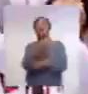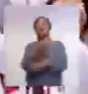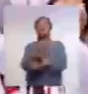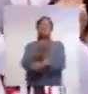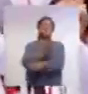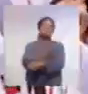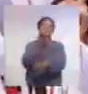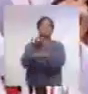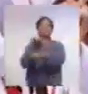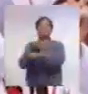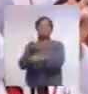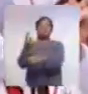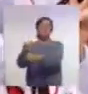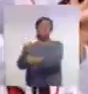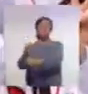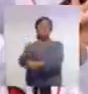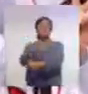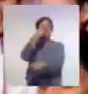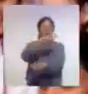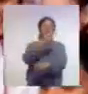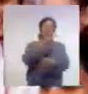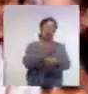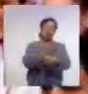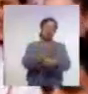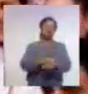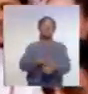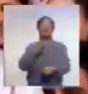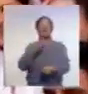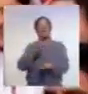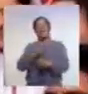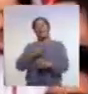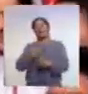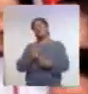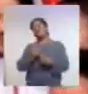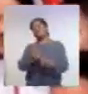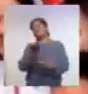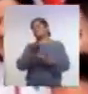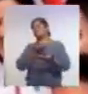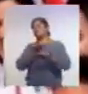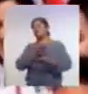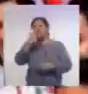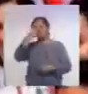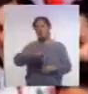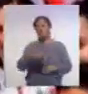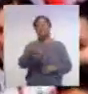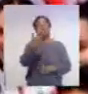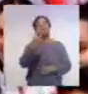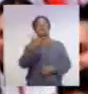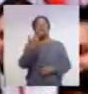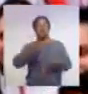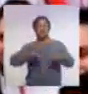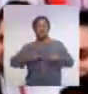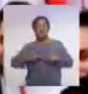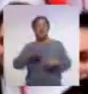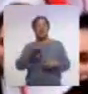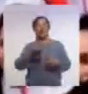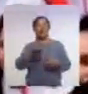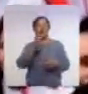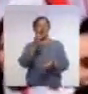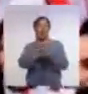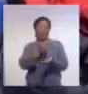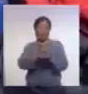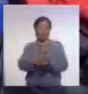Estados Unidos, pero hasta el momento, bueno, pues queremos compartirles que México va bastante bien con 13 medallas de oro, 8 de plata